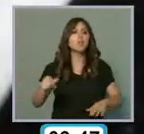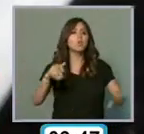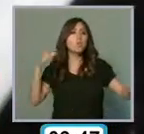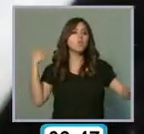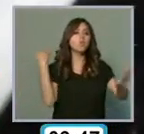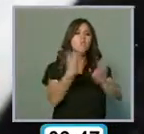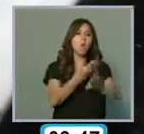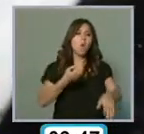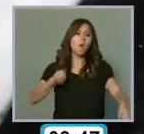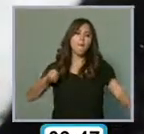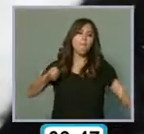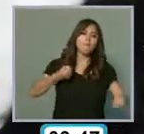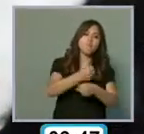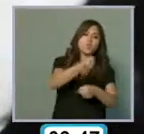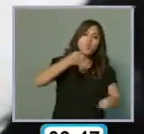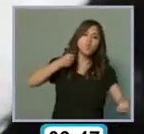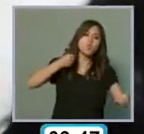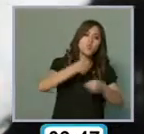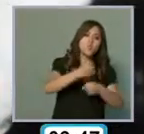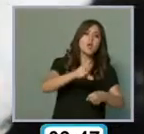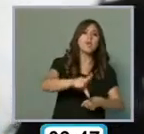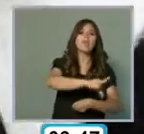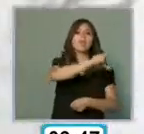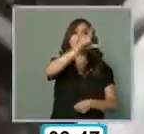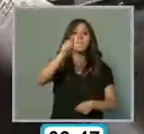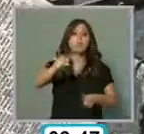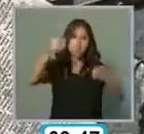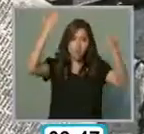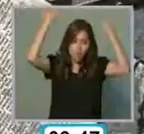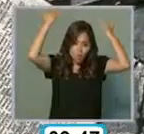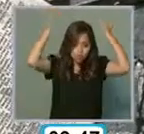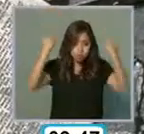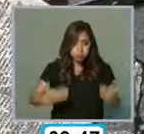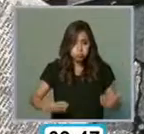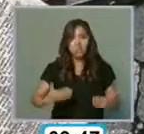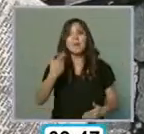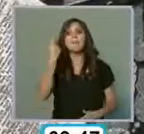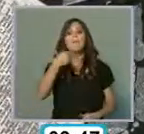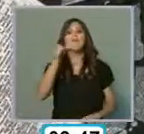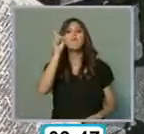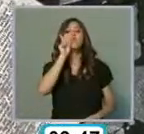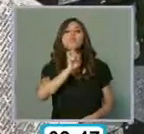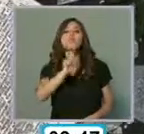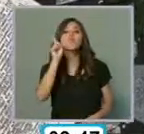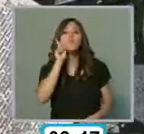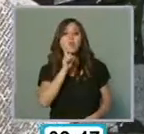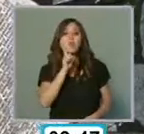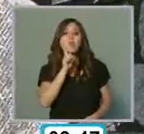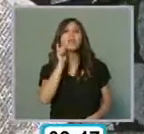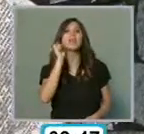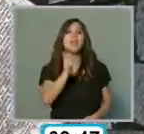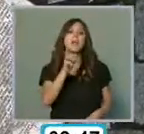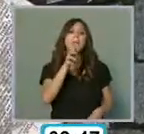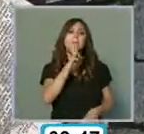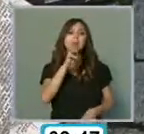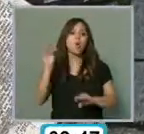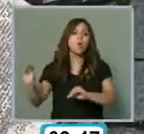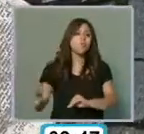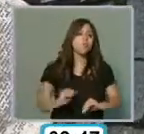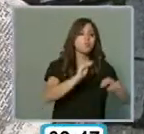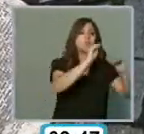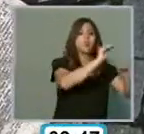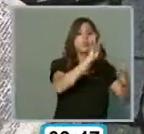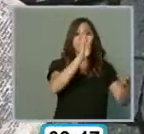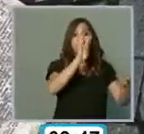pegan, todos, y los van a guillotinar. Sophie tenía tal poder de atracción que la metieron a la cárcel y le